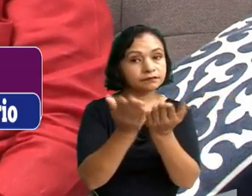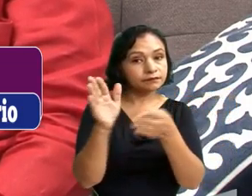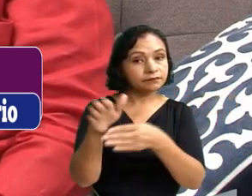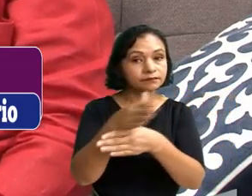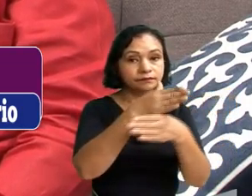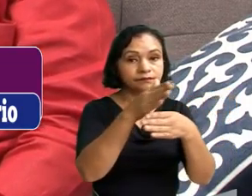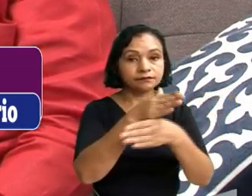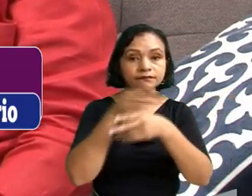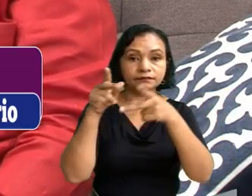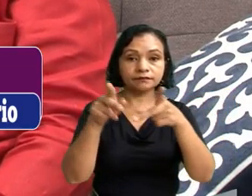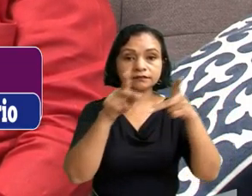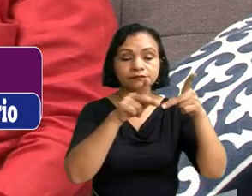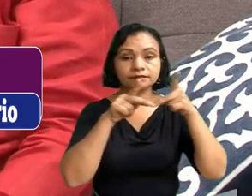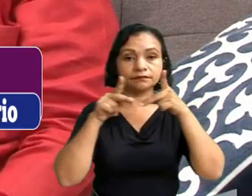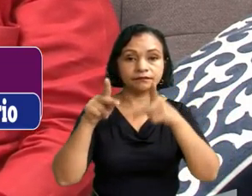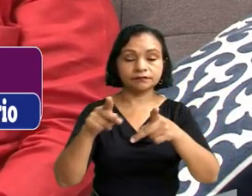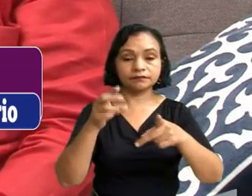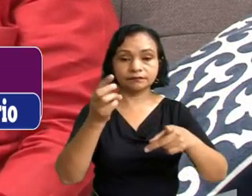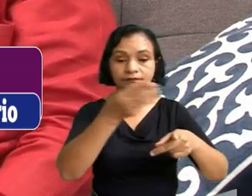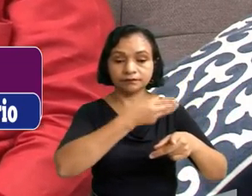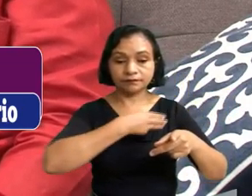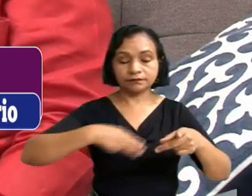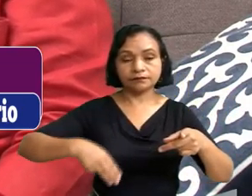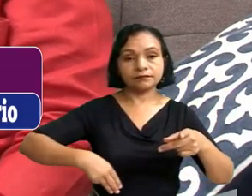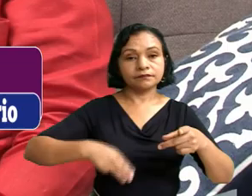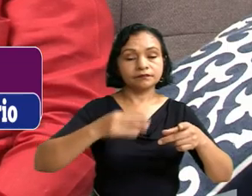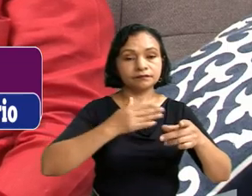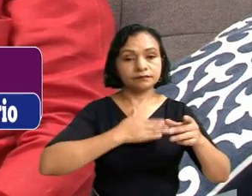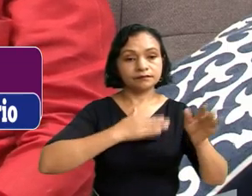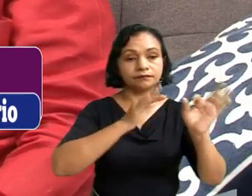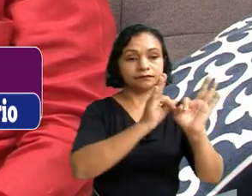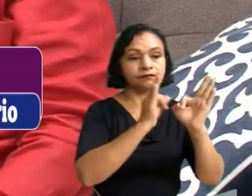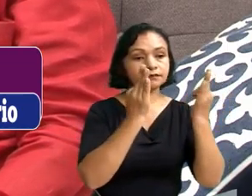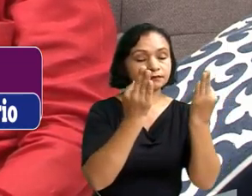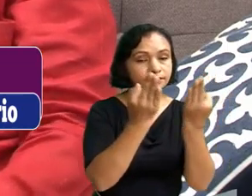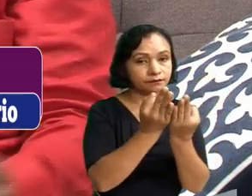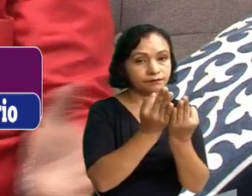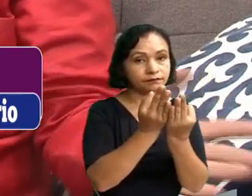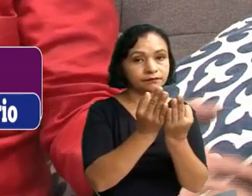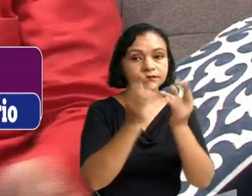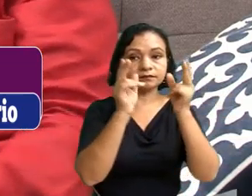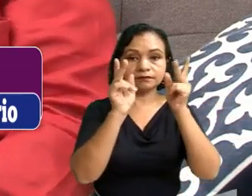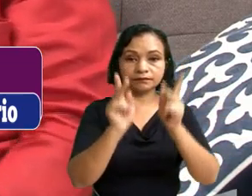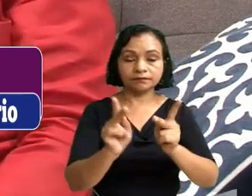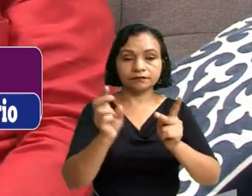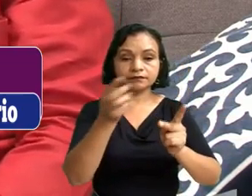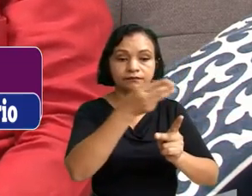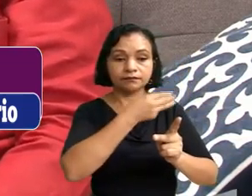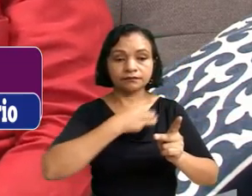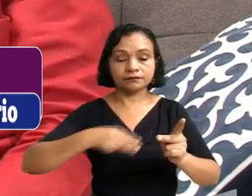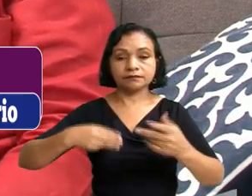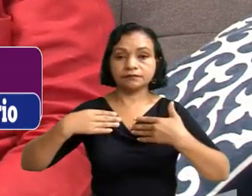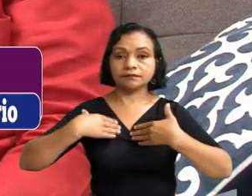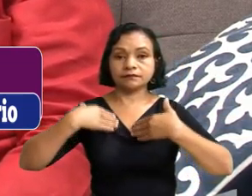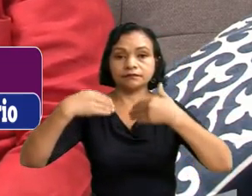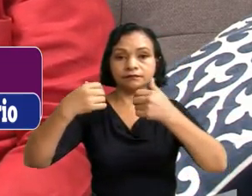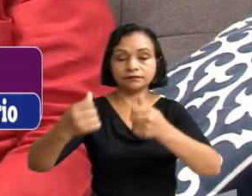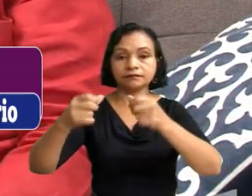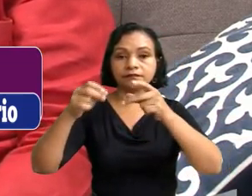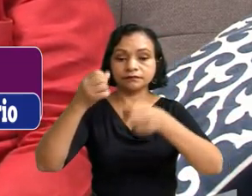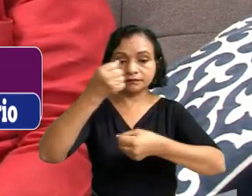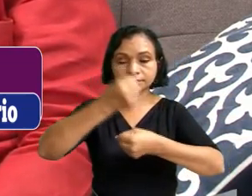gente del ministerio de mi familia con gente del ministerio de salud el